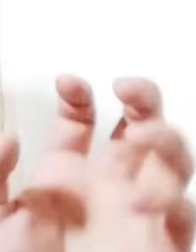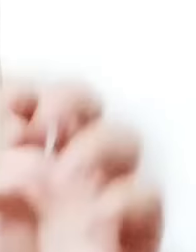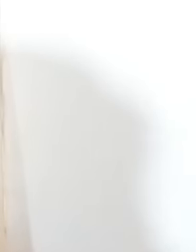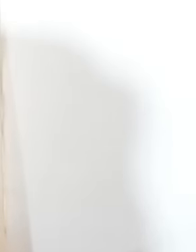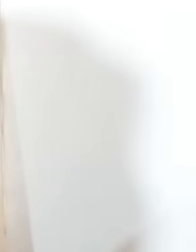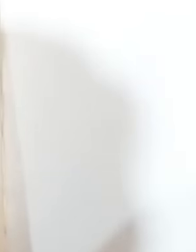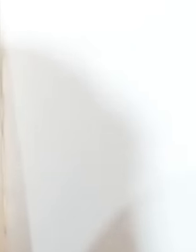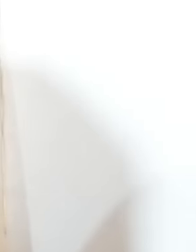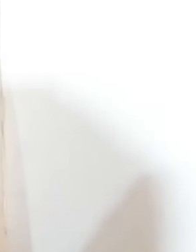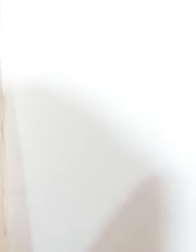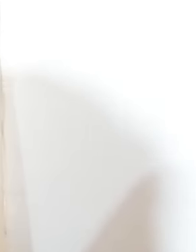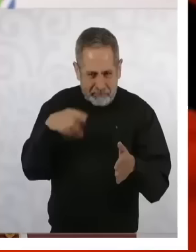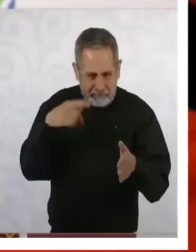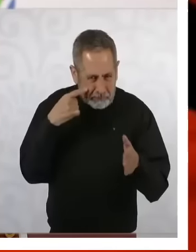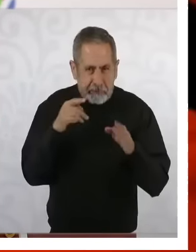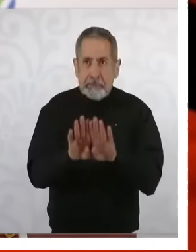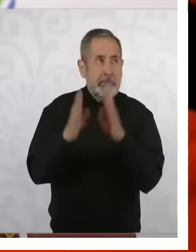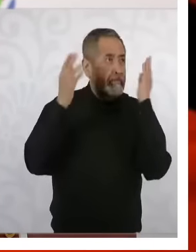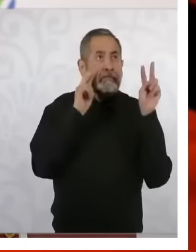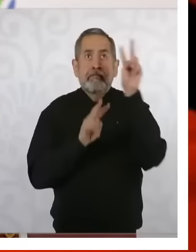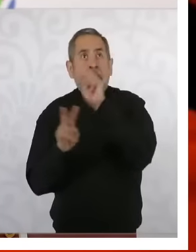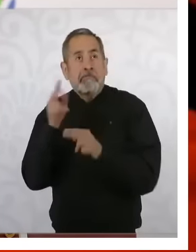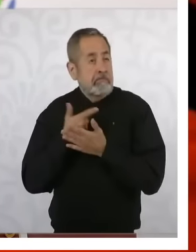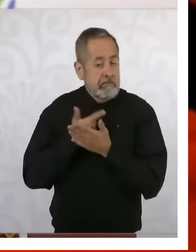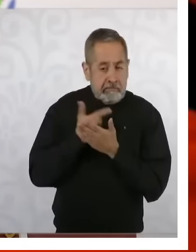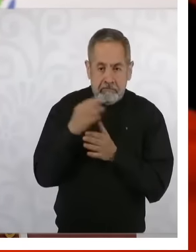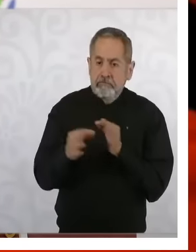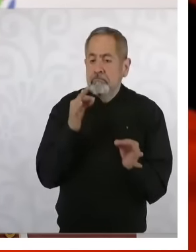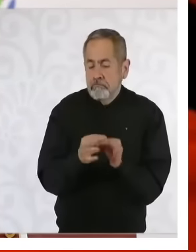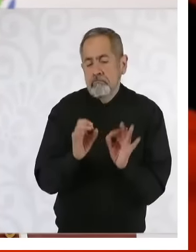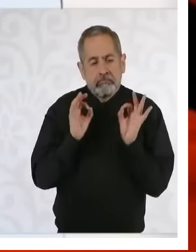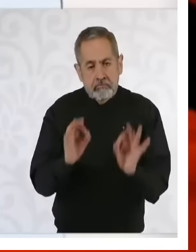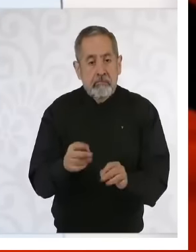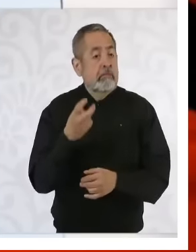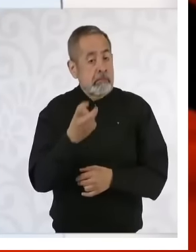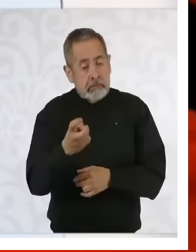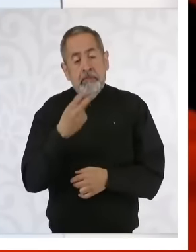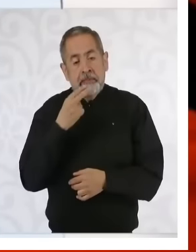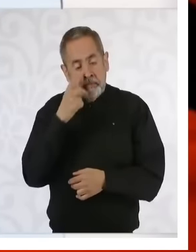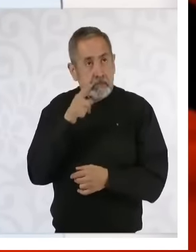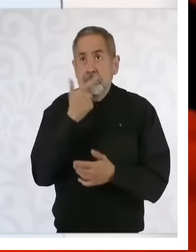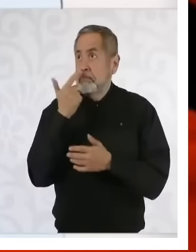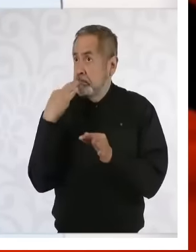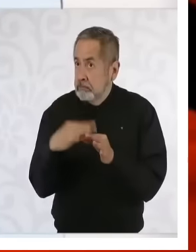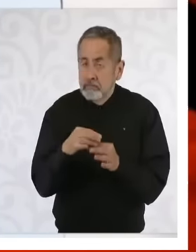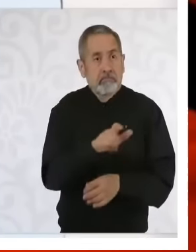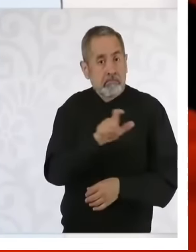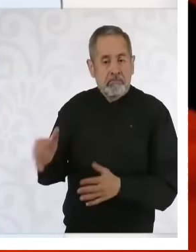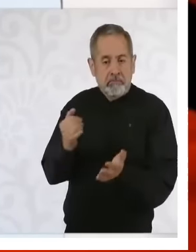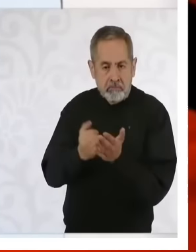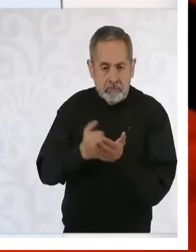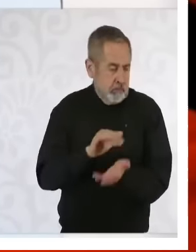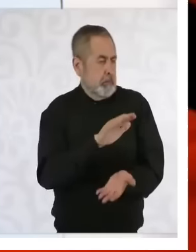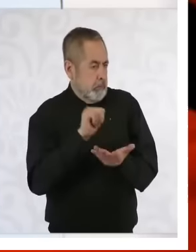aduana, pasa en todo el mundo. Eso va a dar mucho más ingreso que